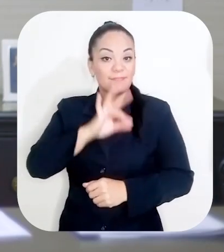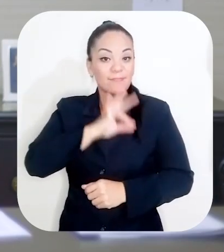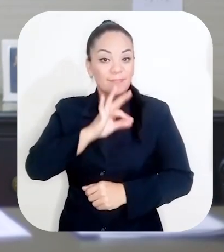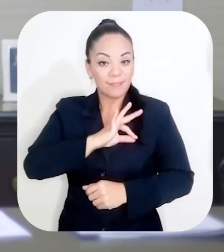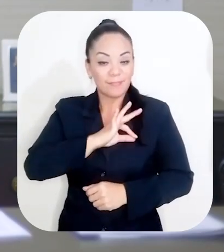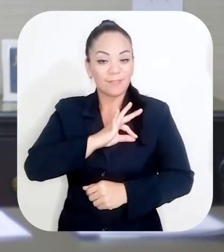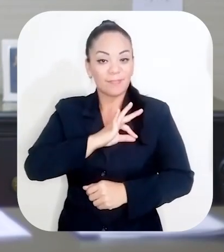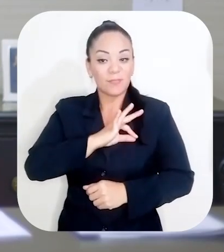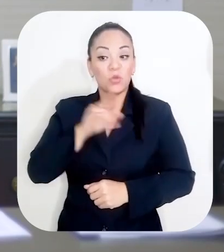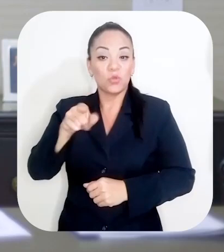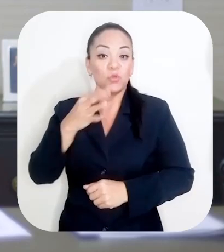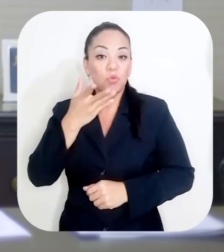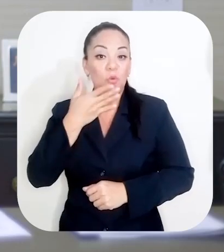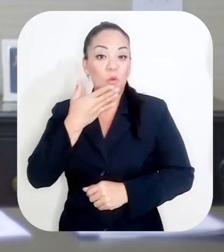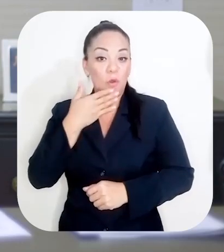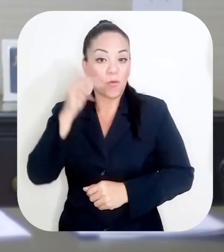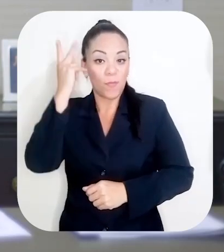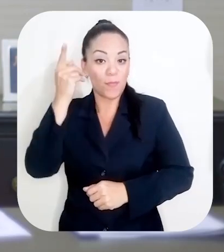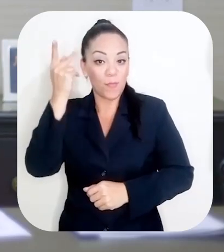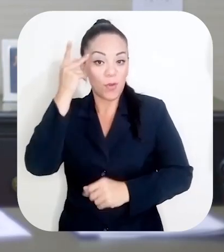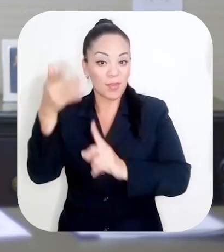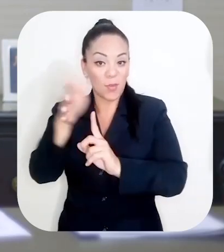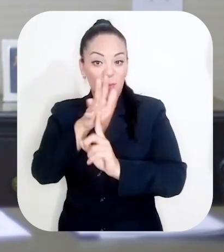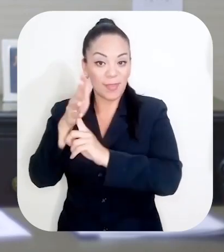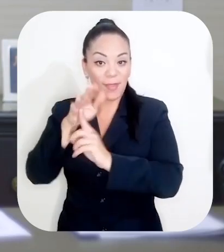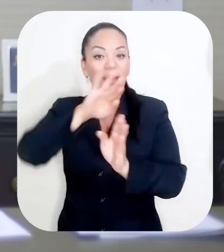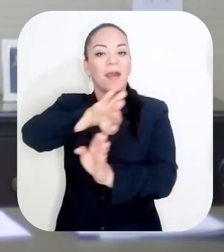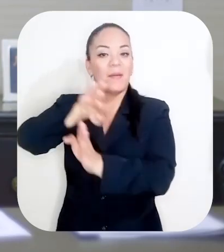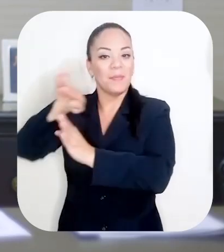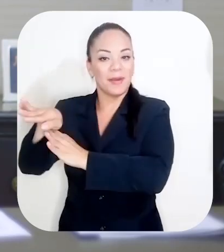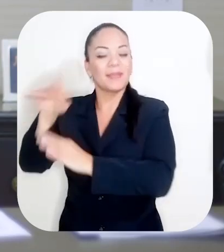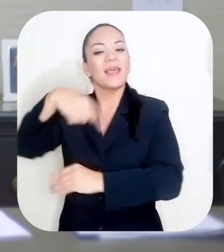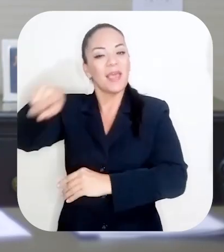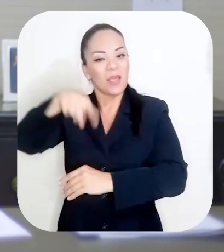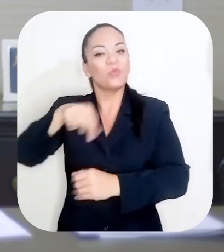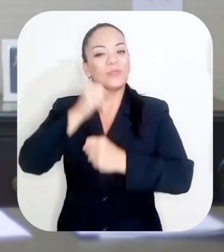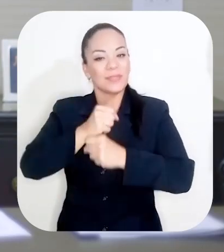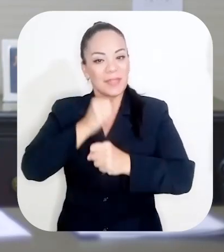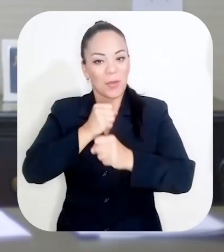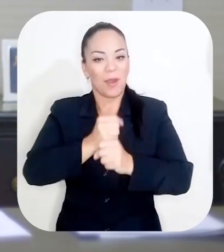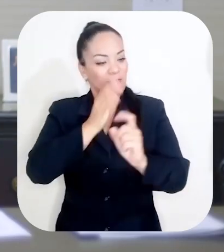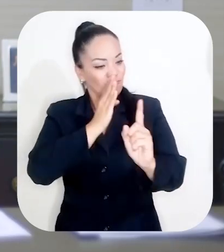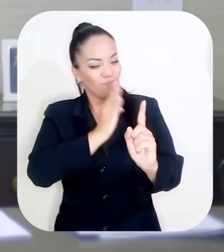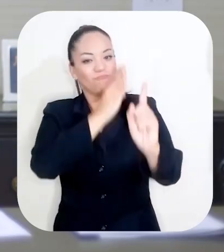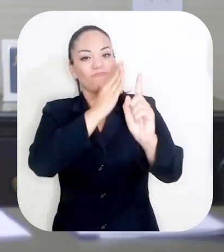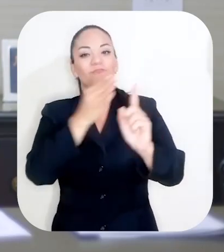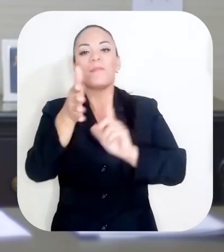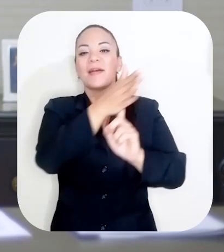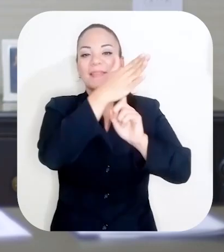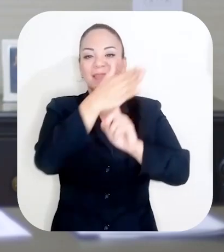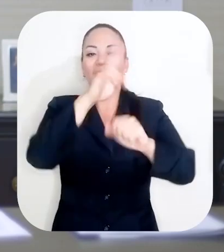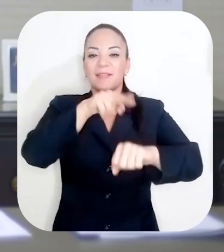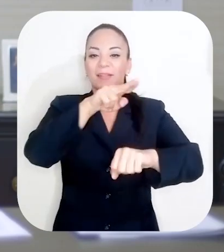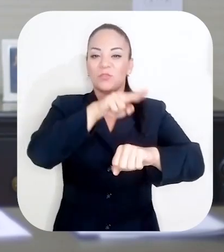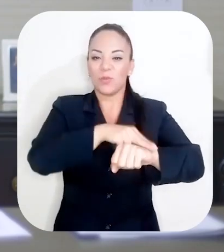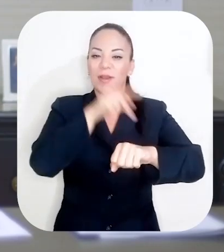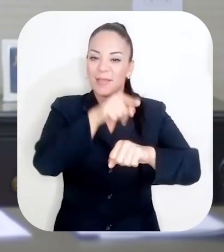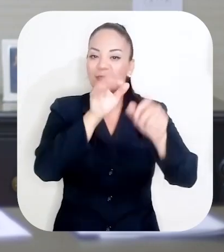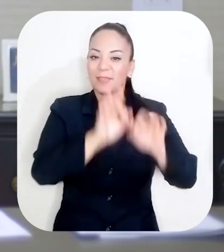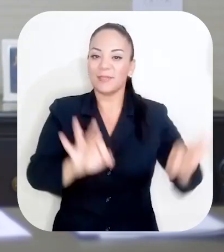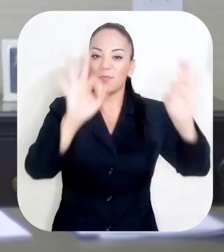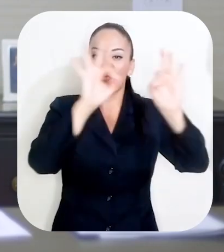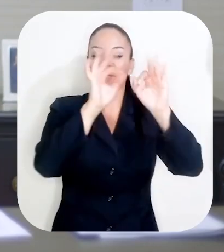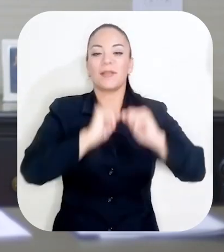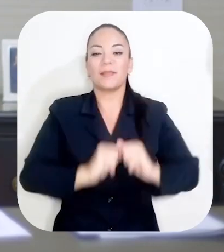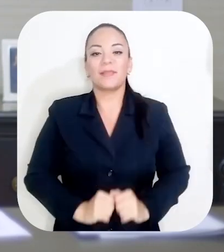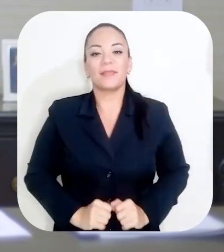sus intereses estrechos y hay veces hasta las banderas políticas y se ponen a trabajar por los colores de la bandera nacional que es